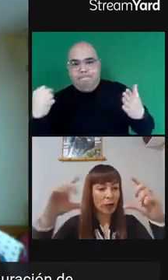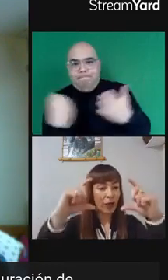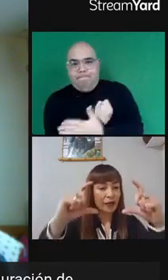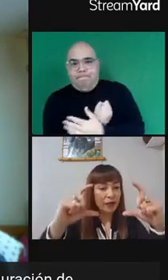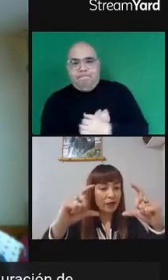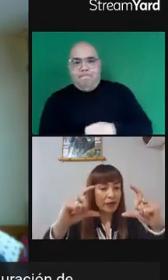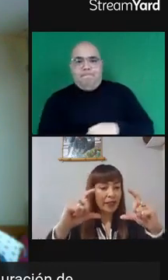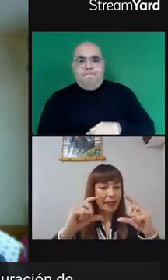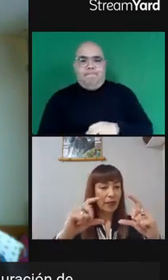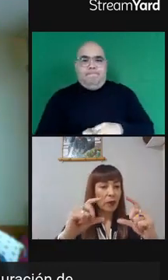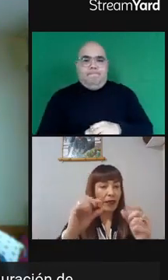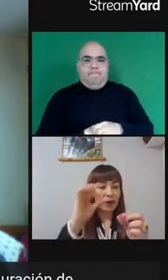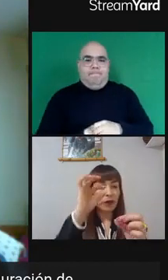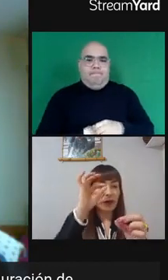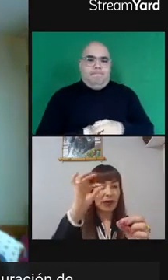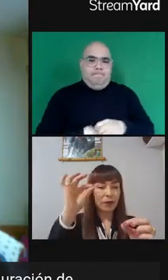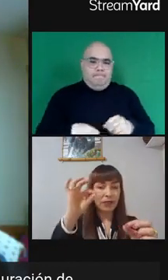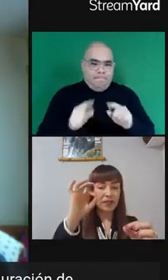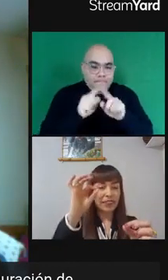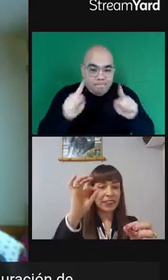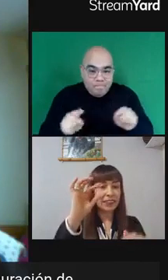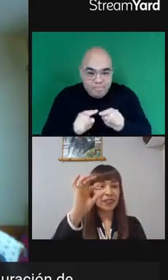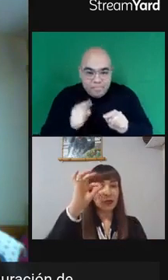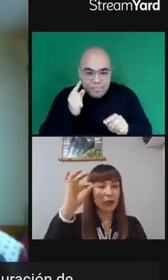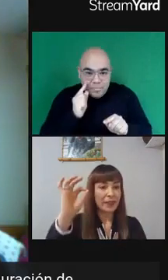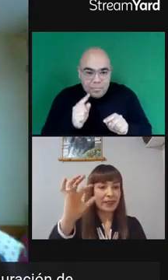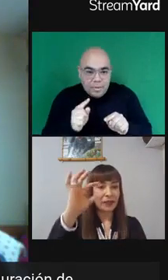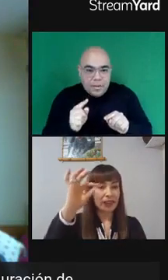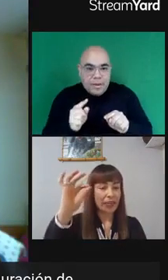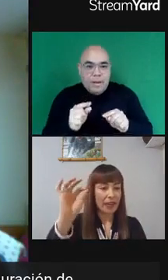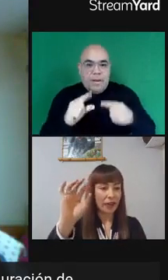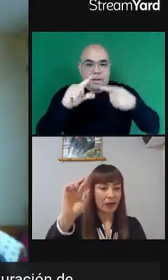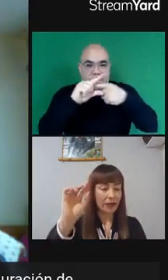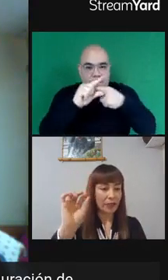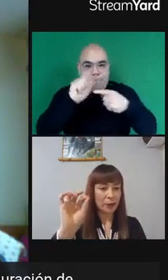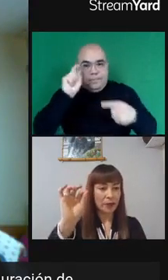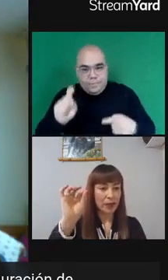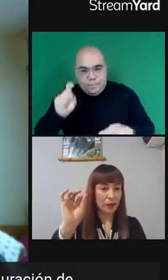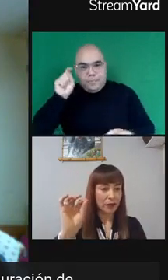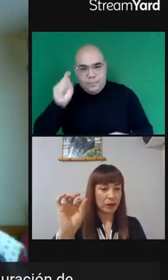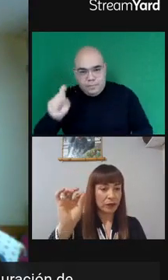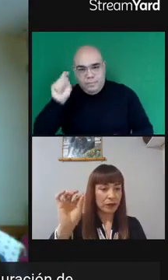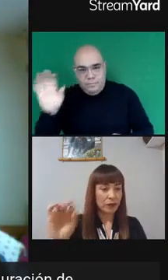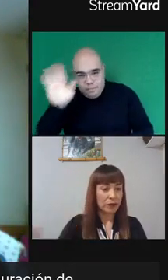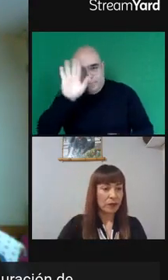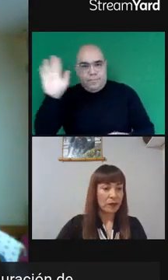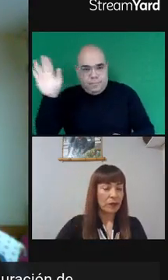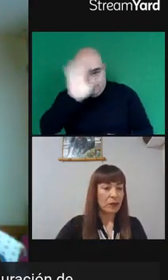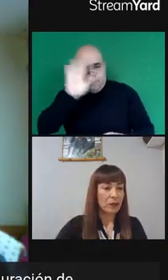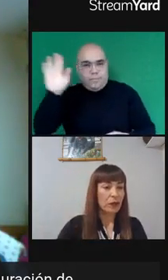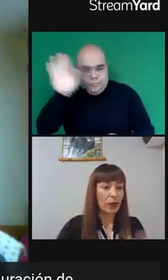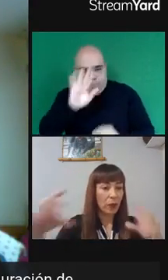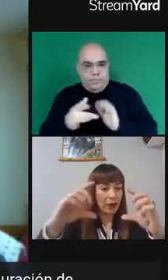Hay un recuadro, y en el recuadro hay unas flechitas, tú le vas dando hacia el lado, le vas oprimiendo.